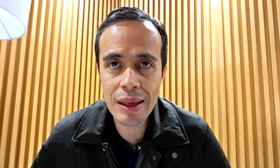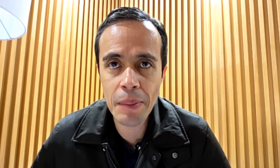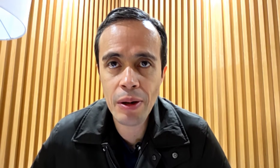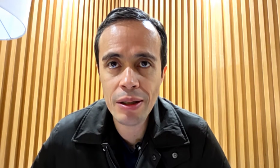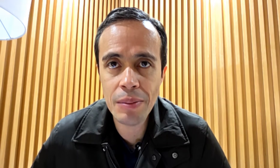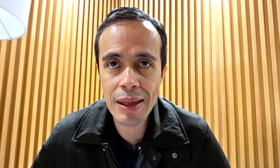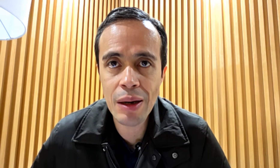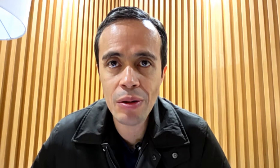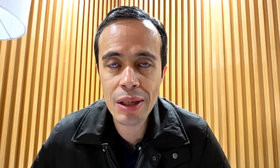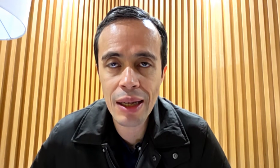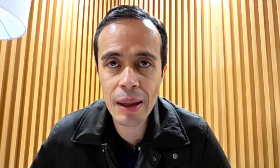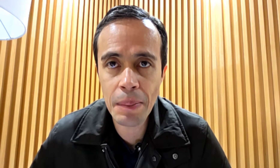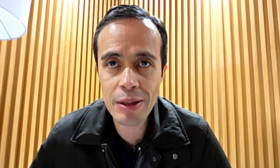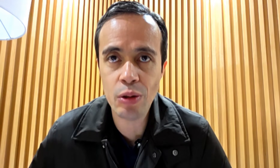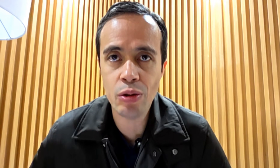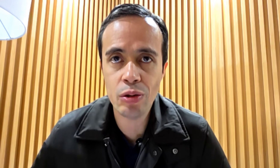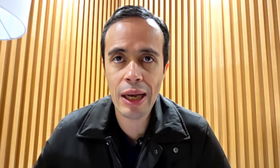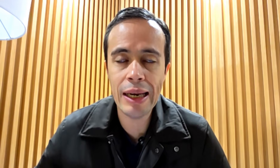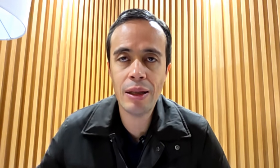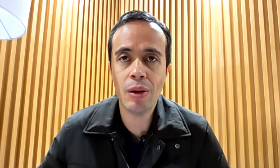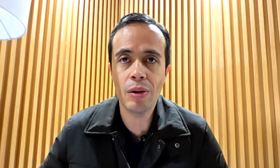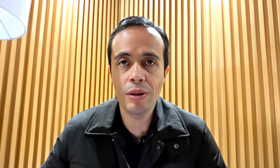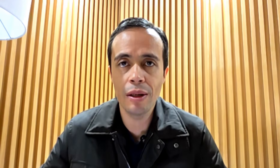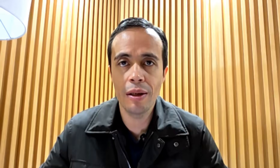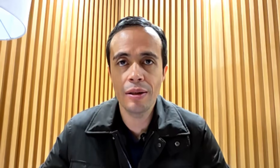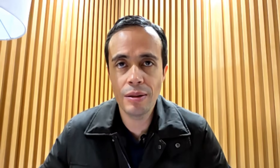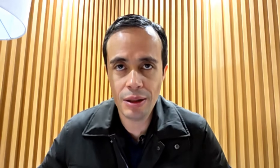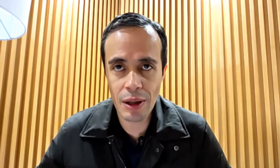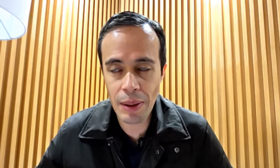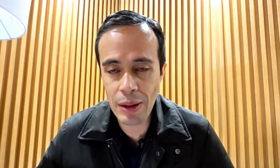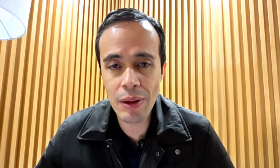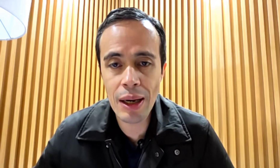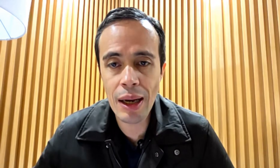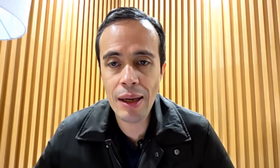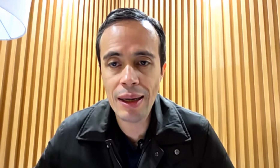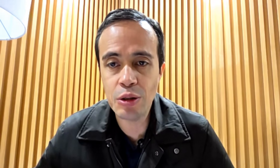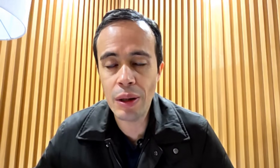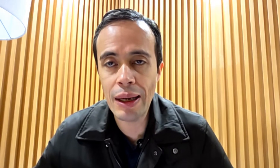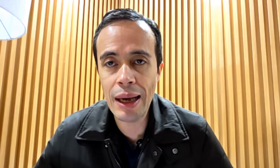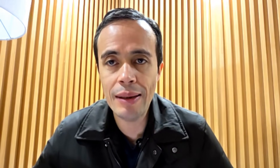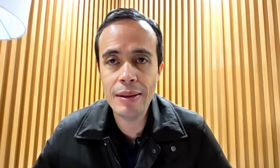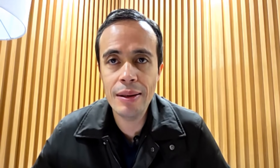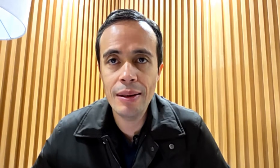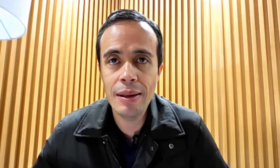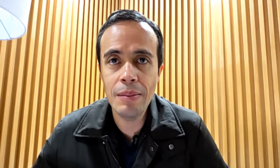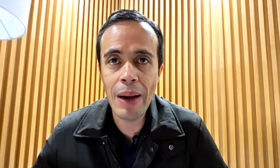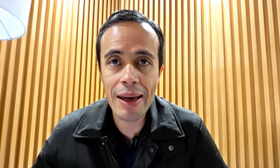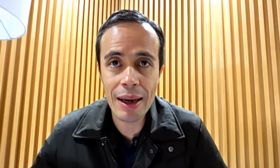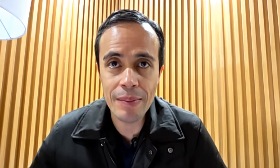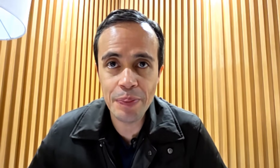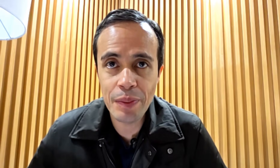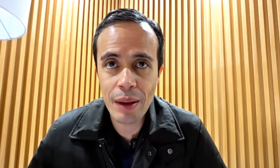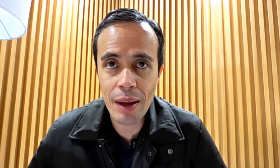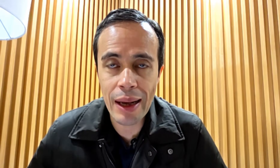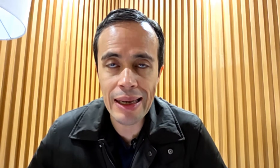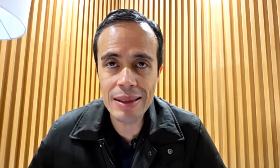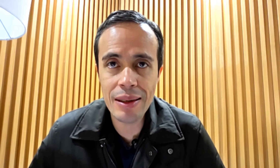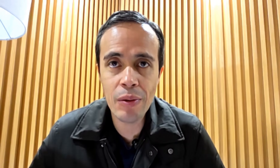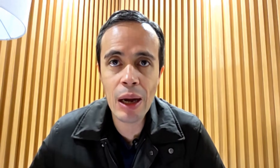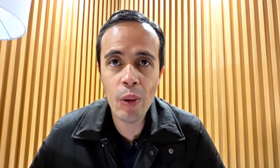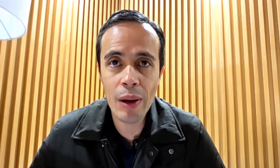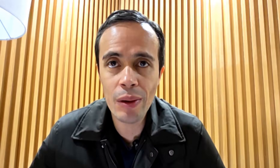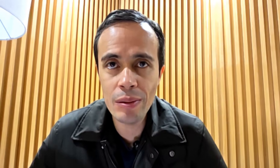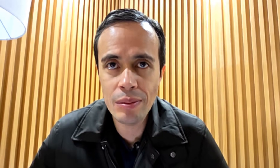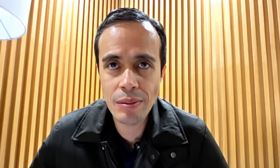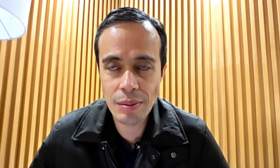gasolina estaría por encima de los 30 pesos el litro. Estoy hablando de la gasolina Magna. Aquí se